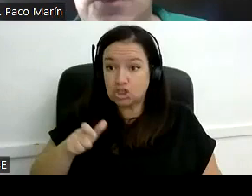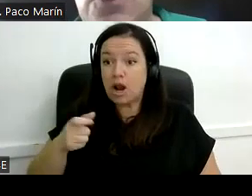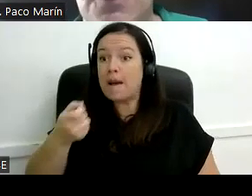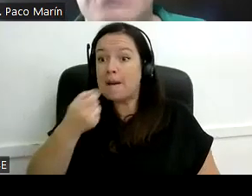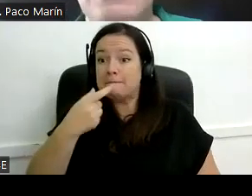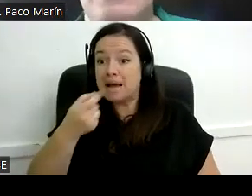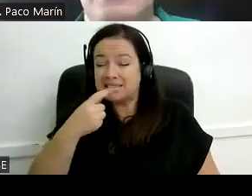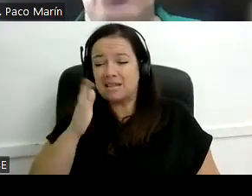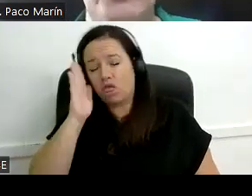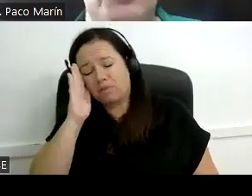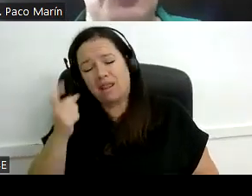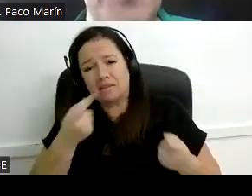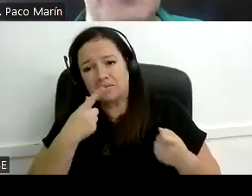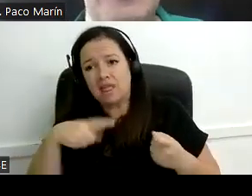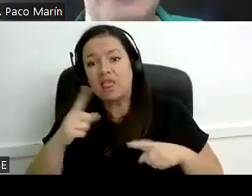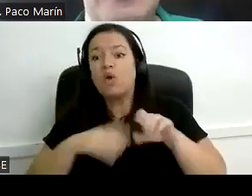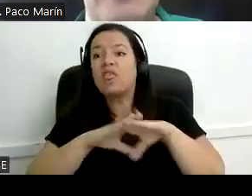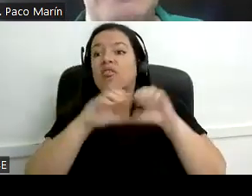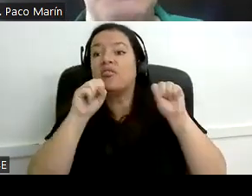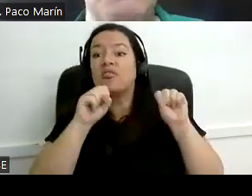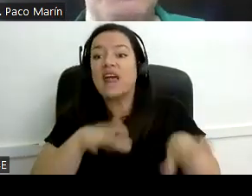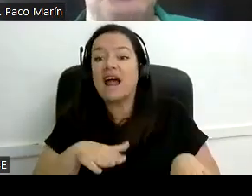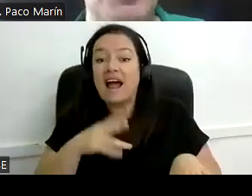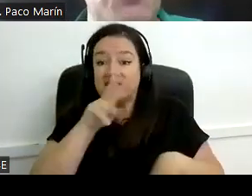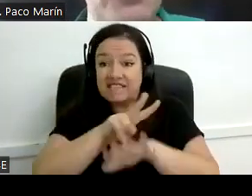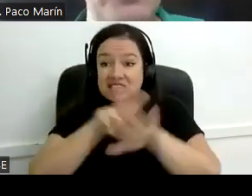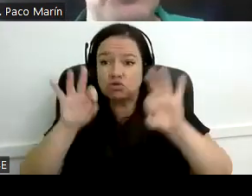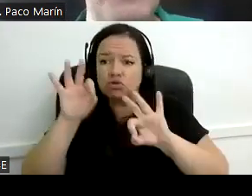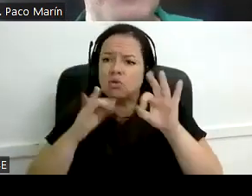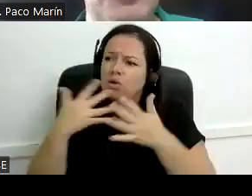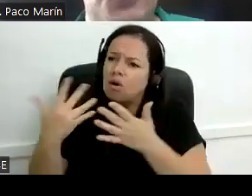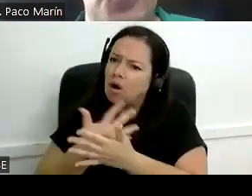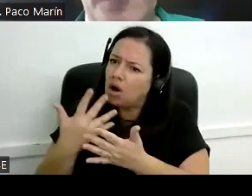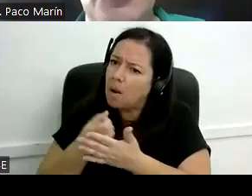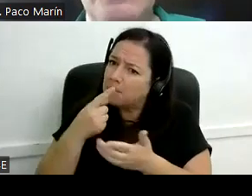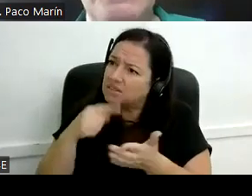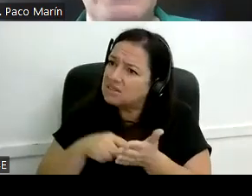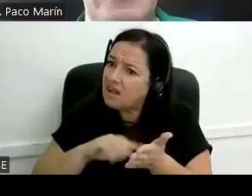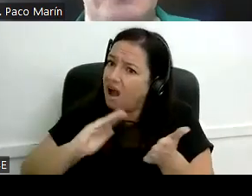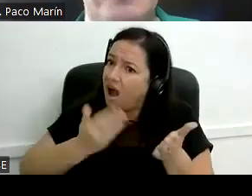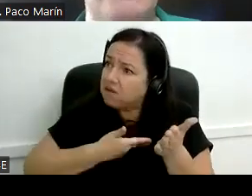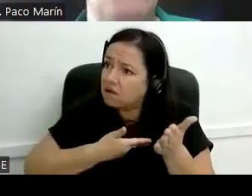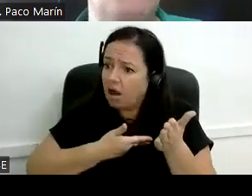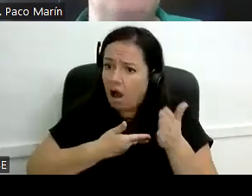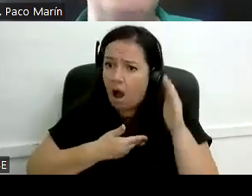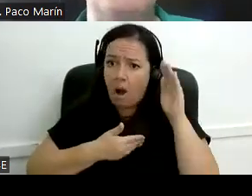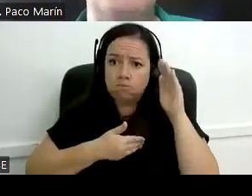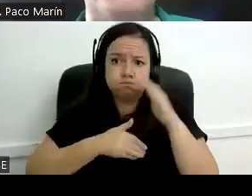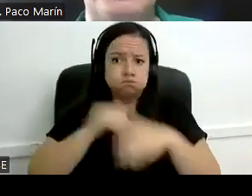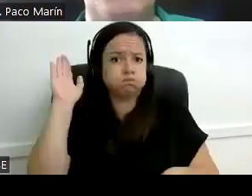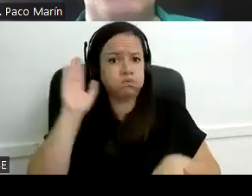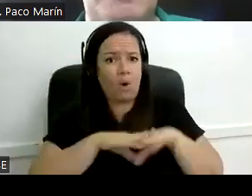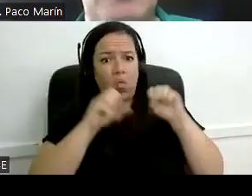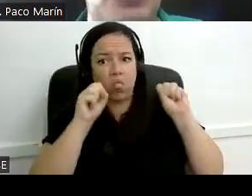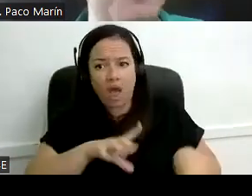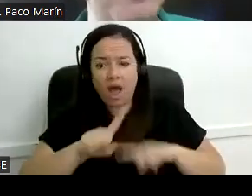los dejó y consiguió dormir al recibir información sobre cómo actúan estos medicamentos y su efecto. Es decir, uno